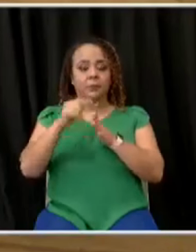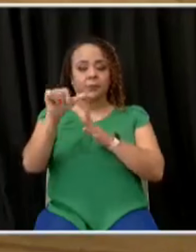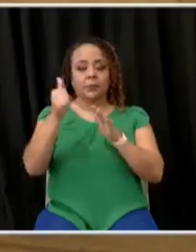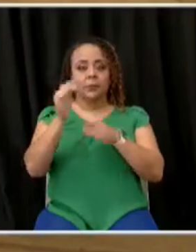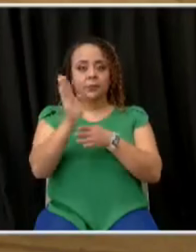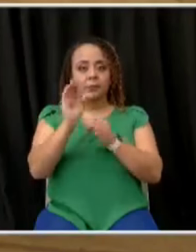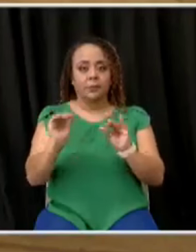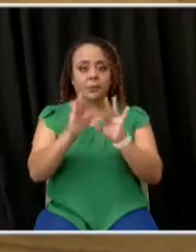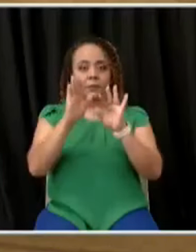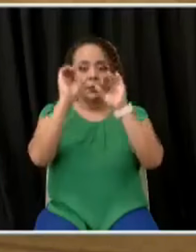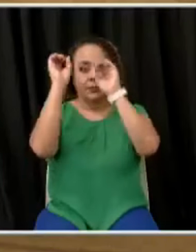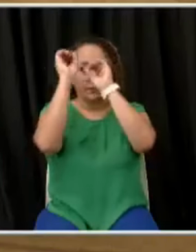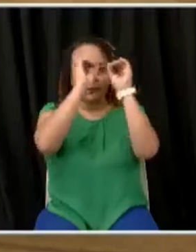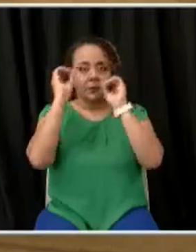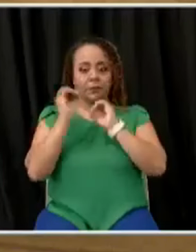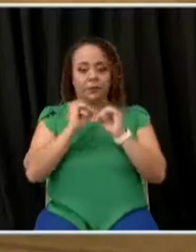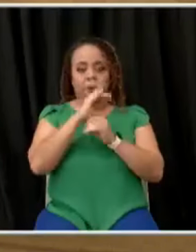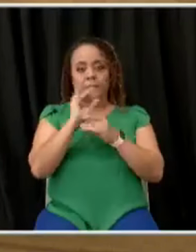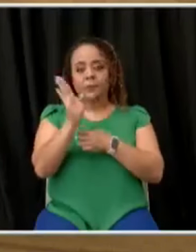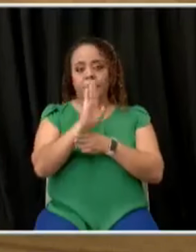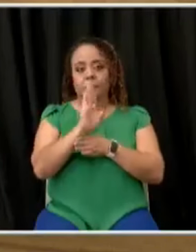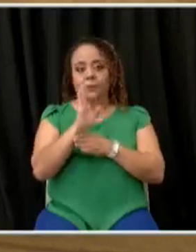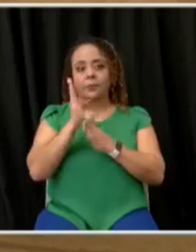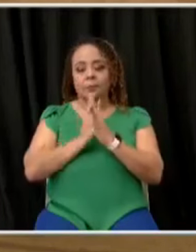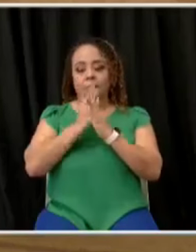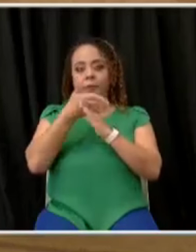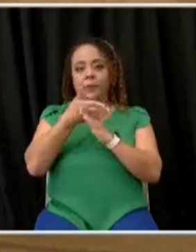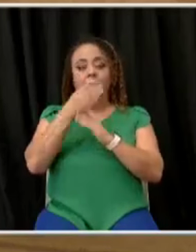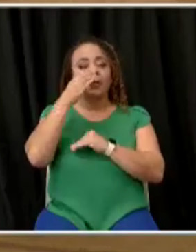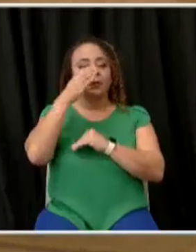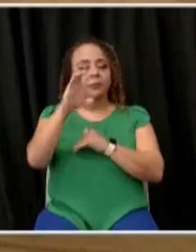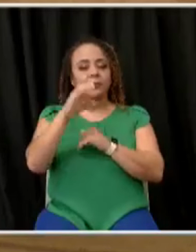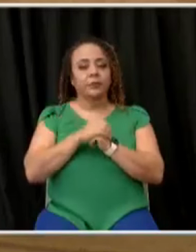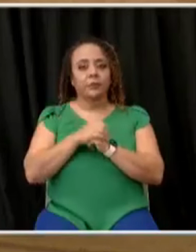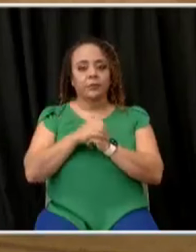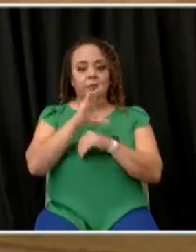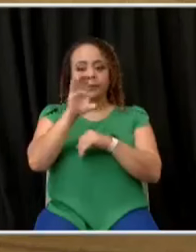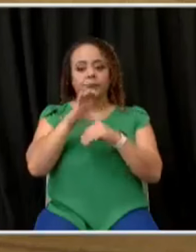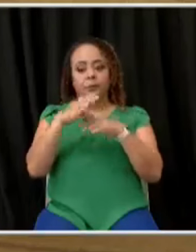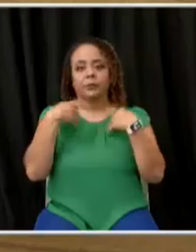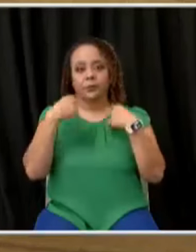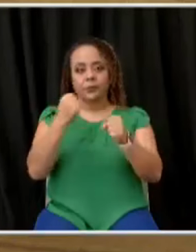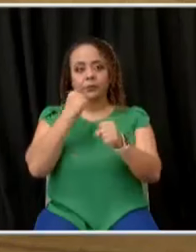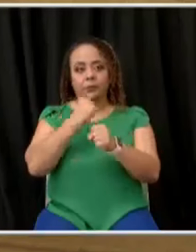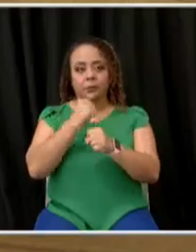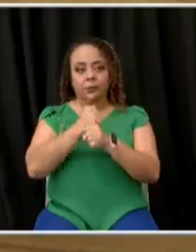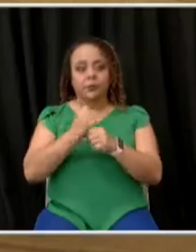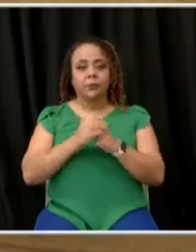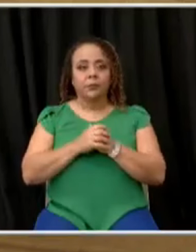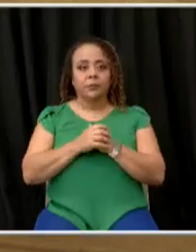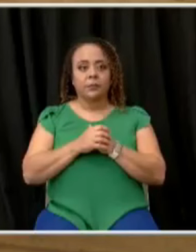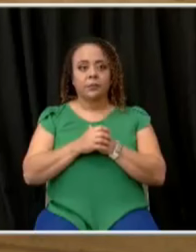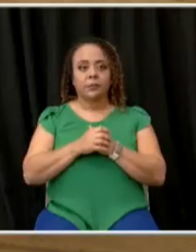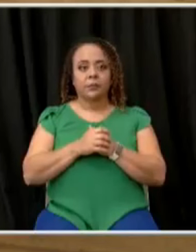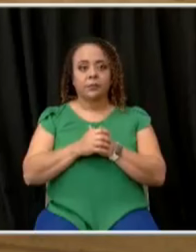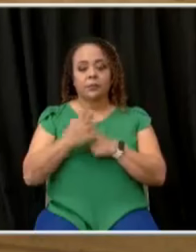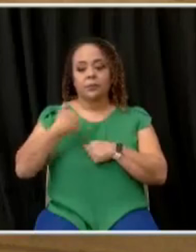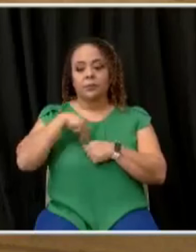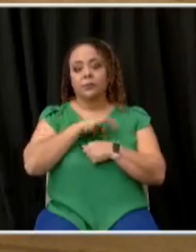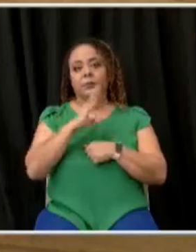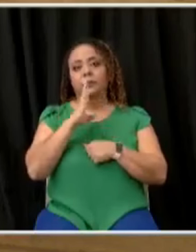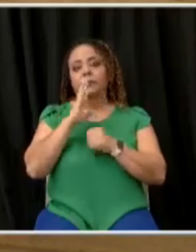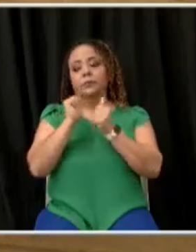la plataforma Zoom y la transmisión a través del Facebook del Consejo de Salud Ocupacional. Ahí estaremos